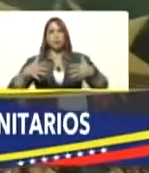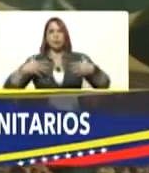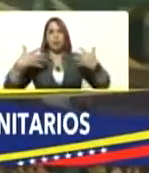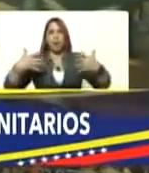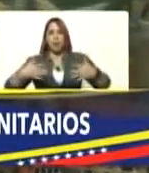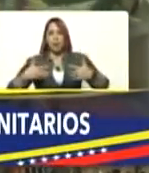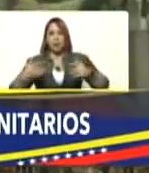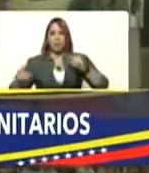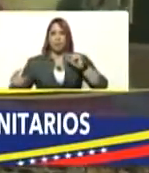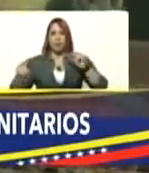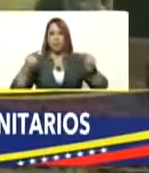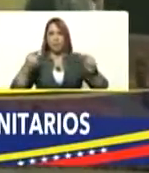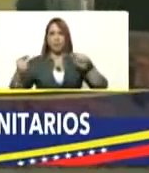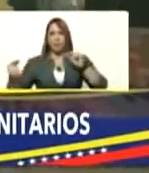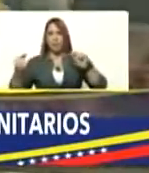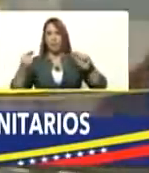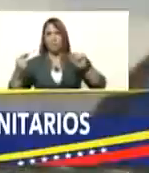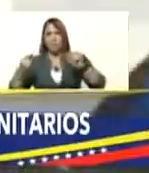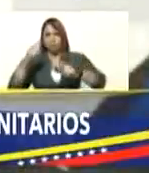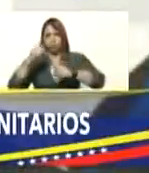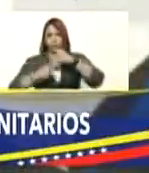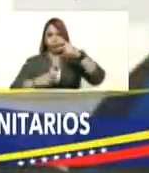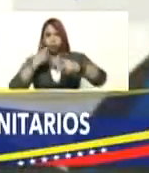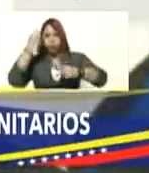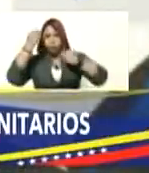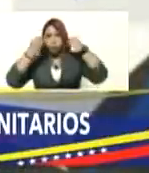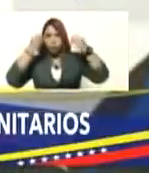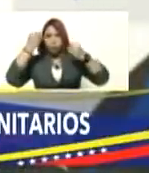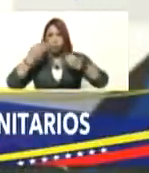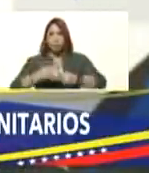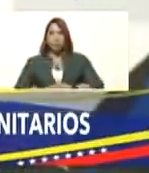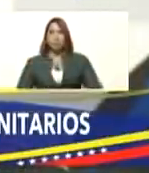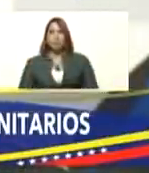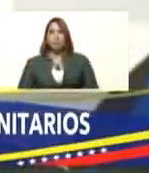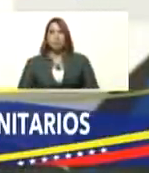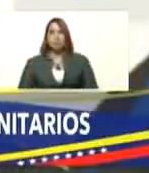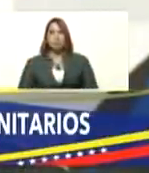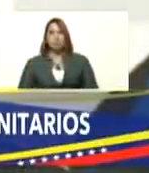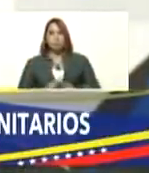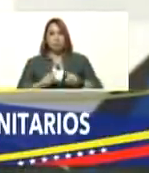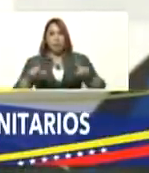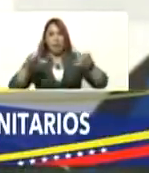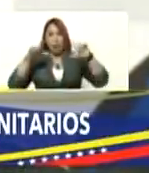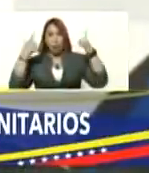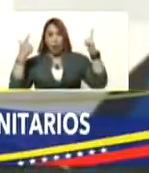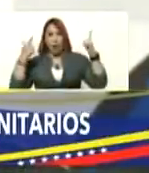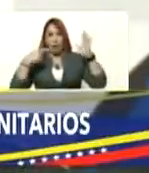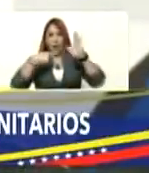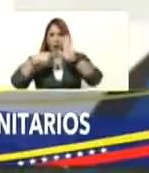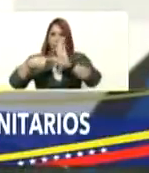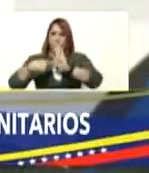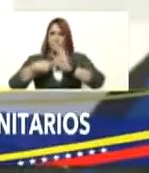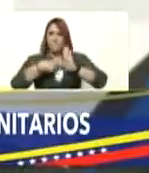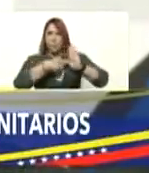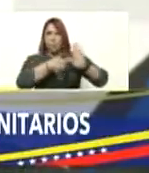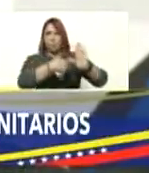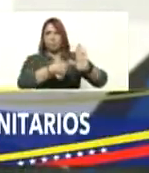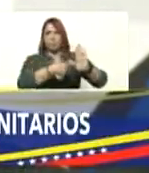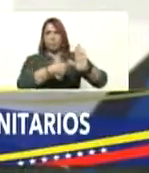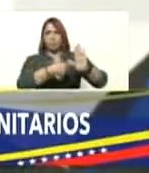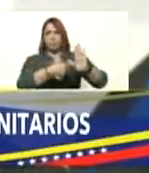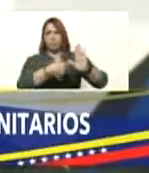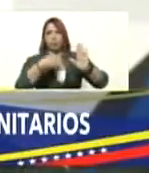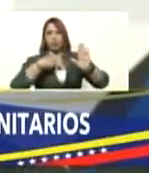con debate, con planificación, para que La Guaira sea un ejemplo.